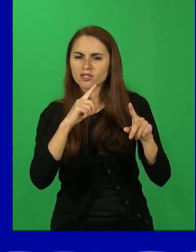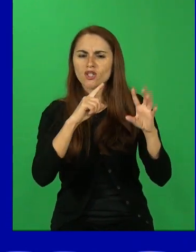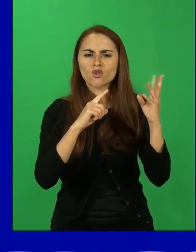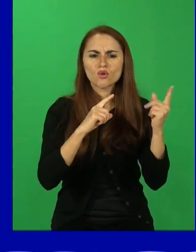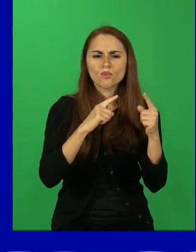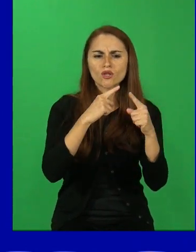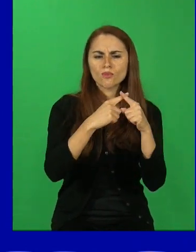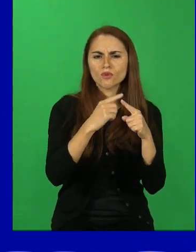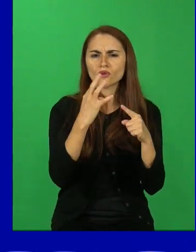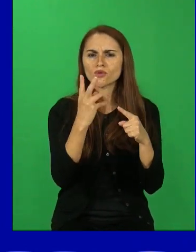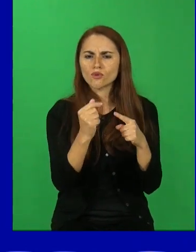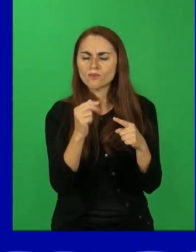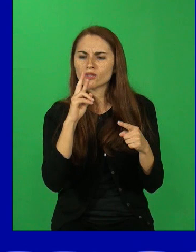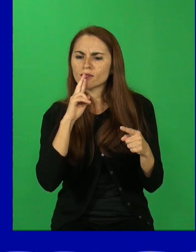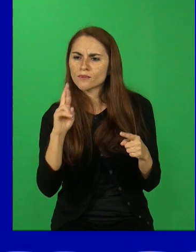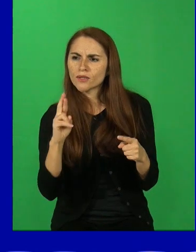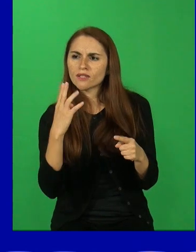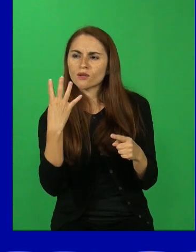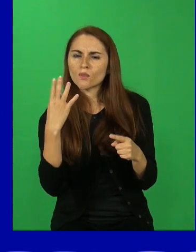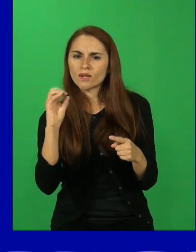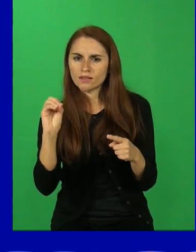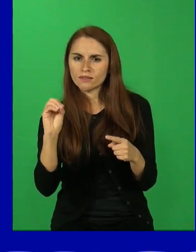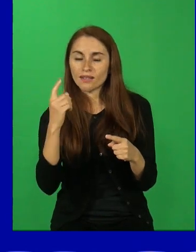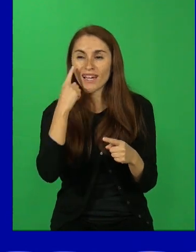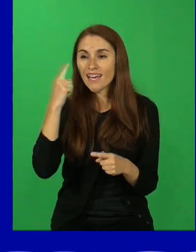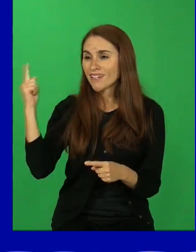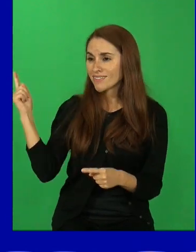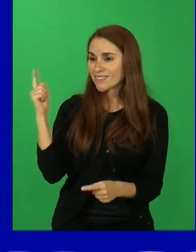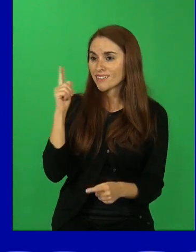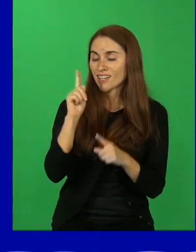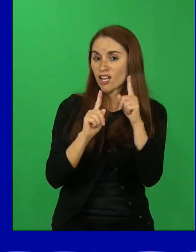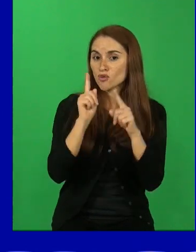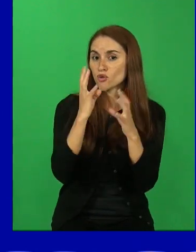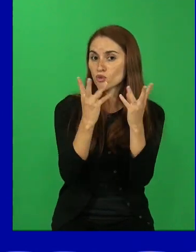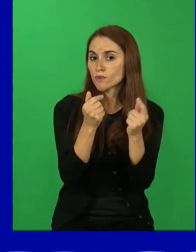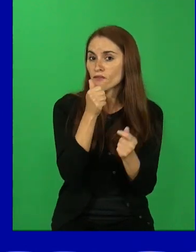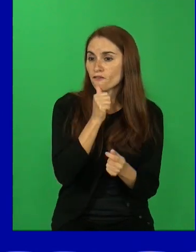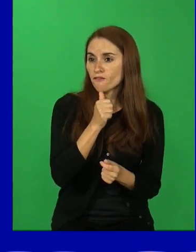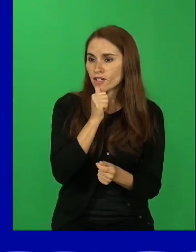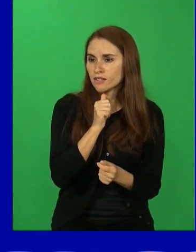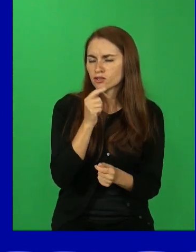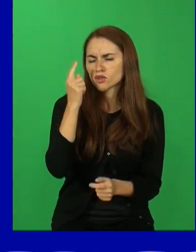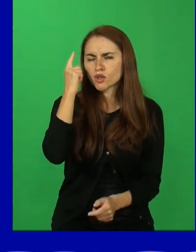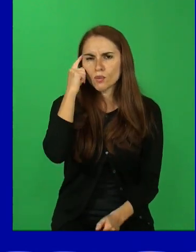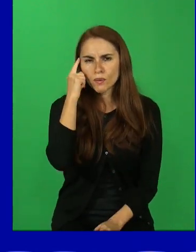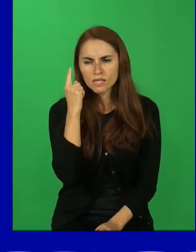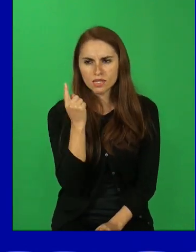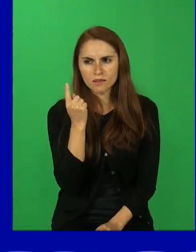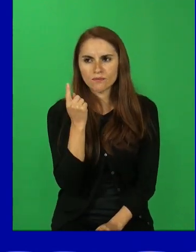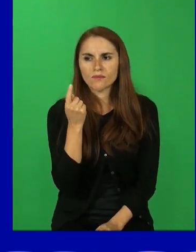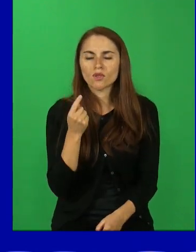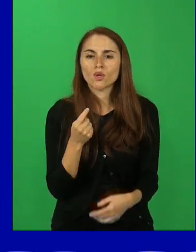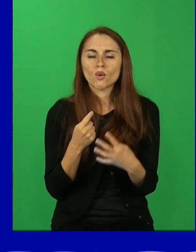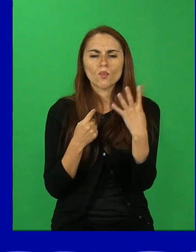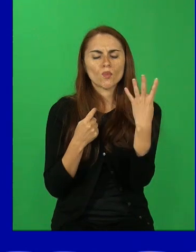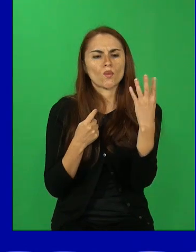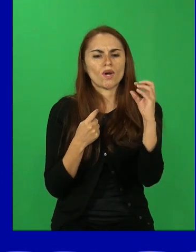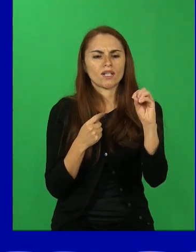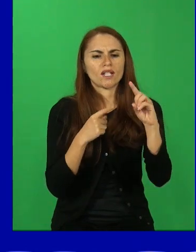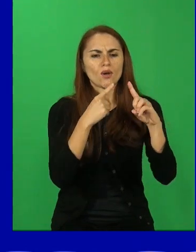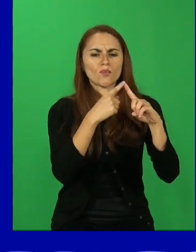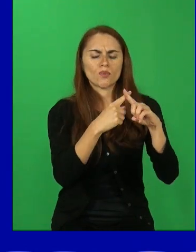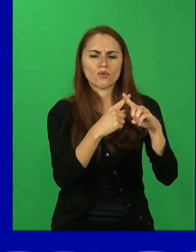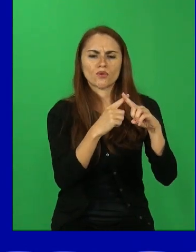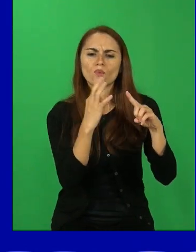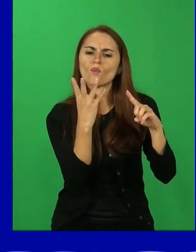espacios o líneas, ¿no es cierto?, donde falta el número? Entonces tú haces la pregunta correspondiente. 40. ¿Por cuánto nos